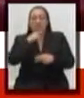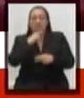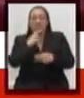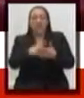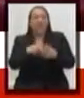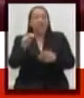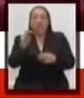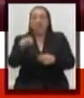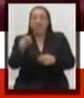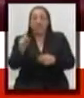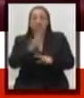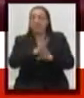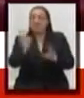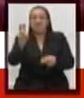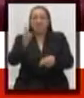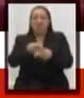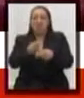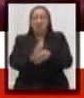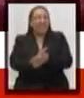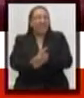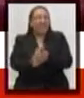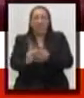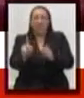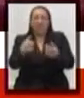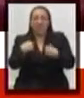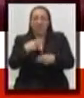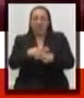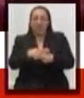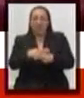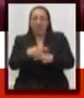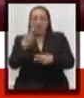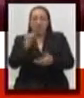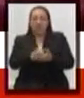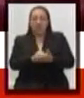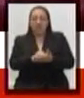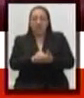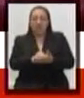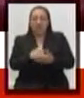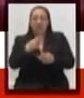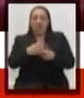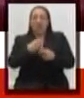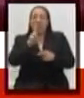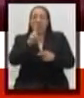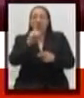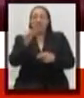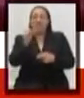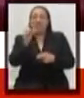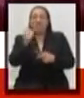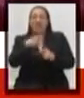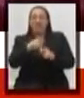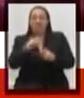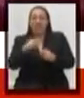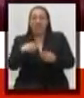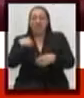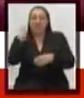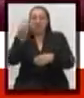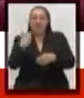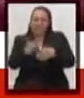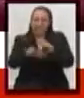no necesitaba ni nombre, ni tenía nombre, porque el nombre de Rosa de Santa María se lo pusieron después que yo